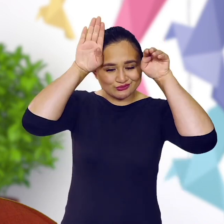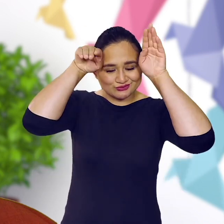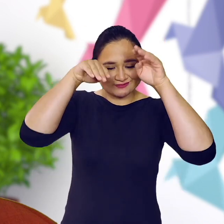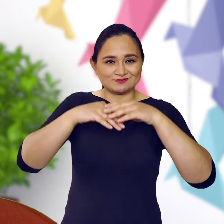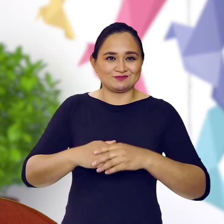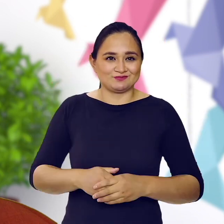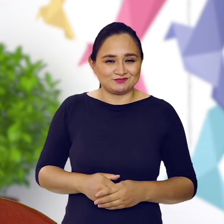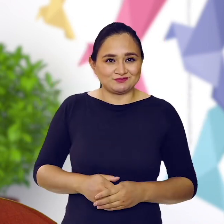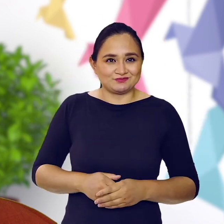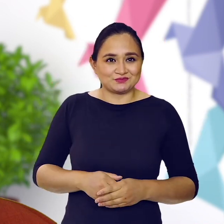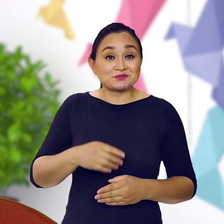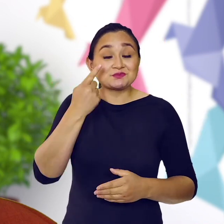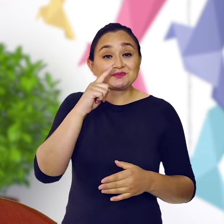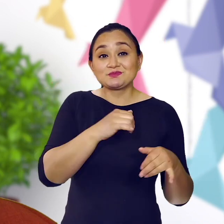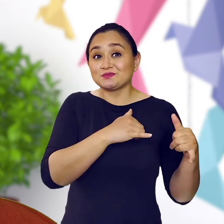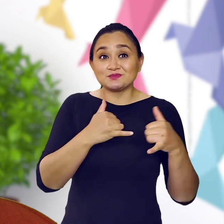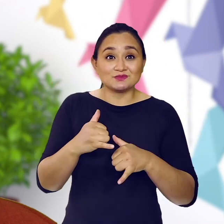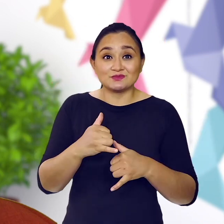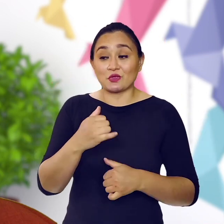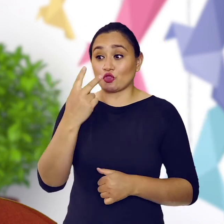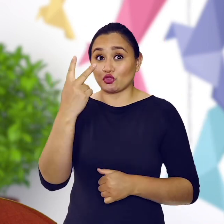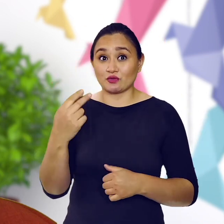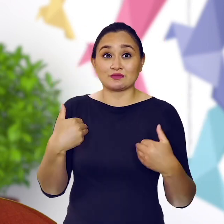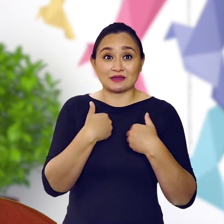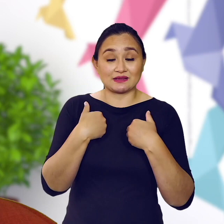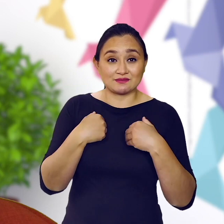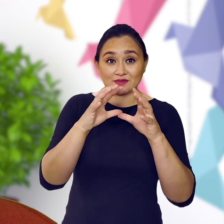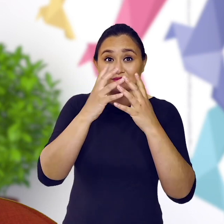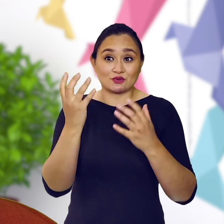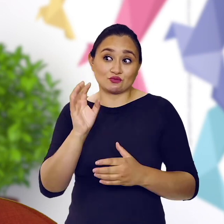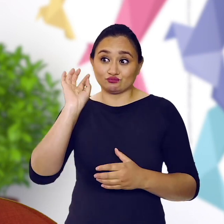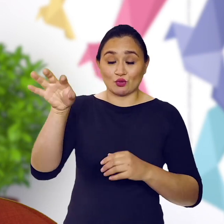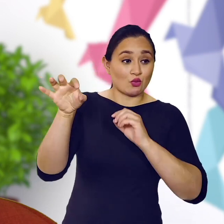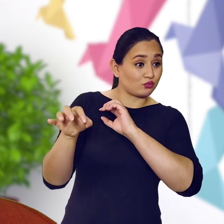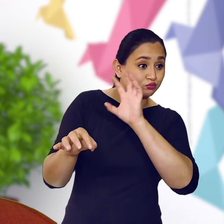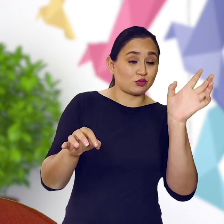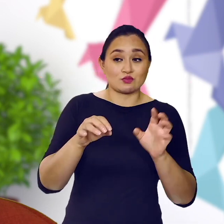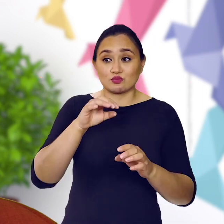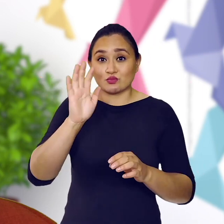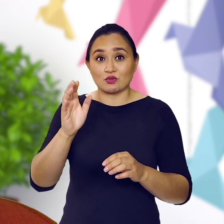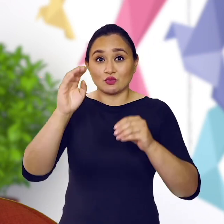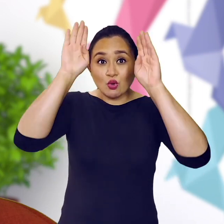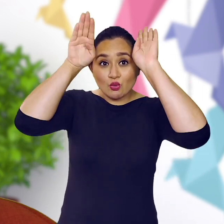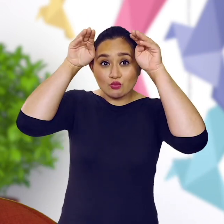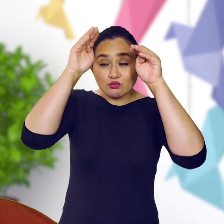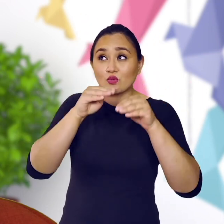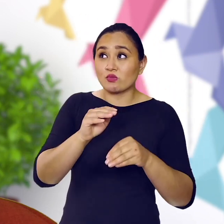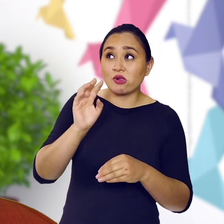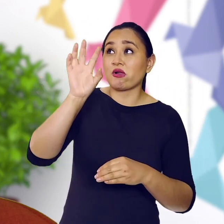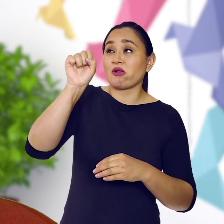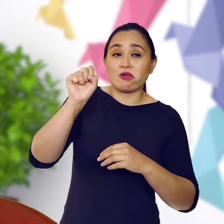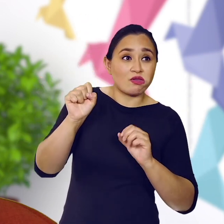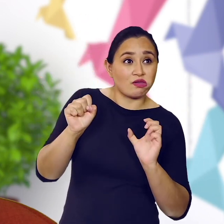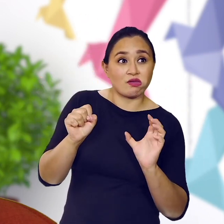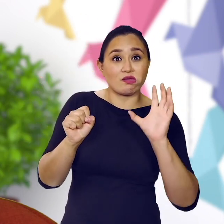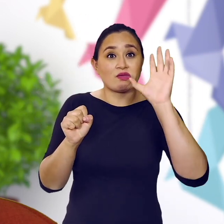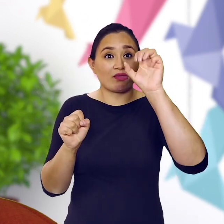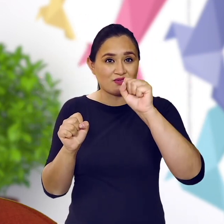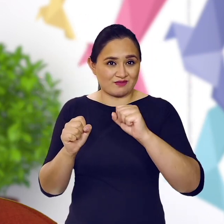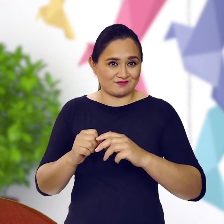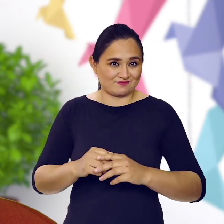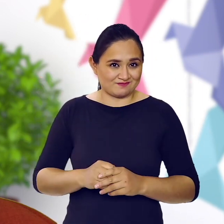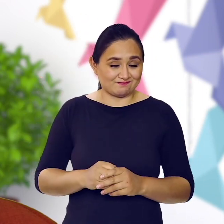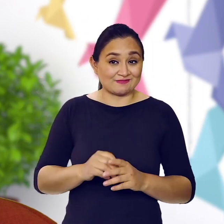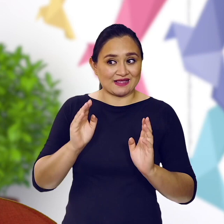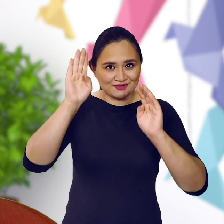burro. Para jugar, dos animales lanzaban la pelota de un lado al otro y el burro debía tratar de atraparla para dejar de